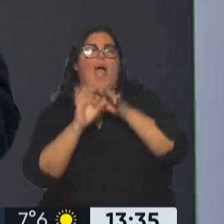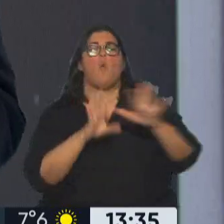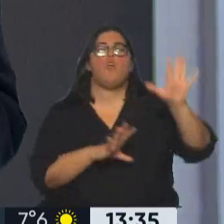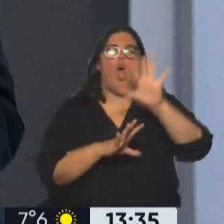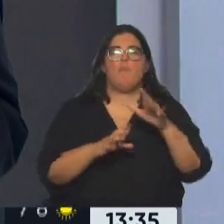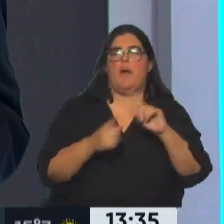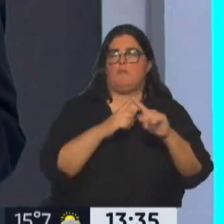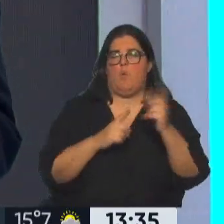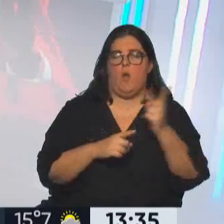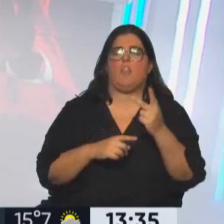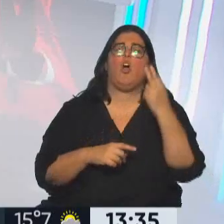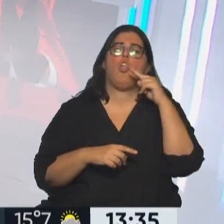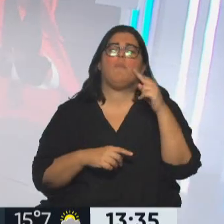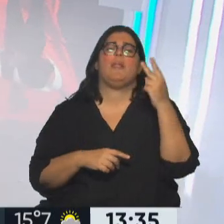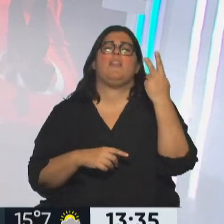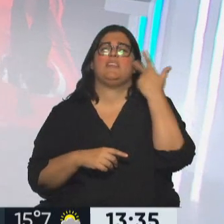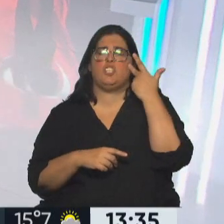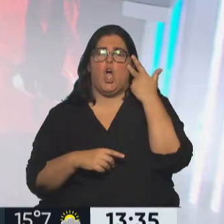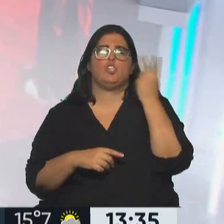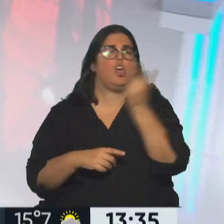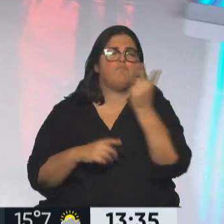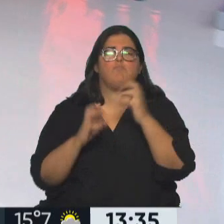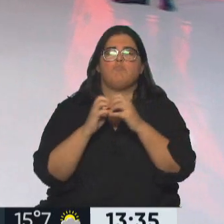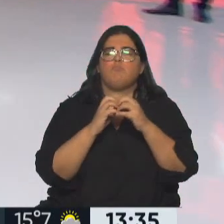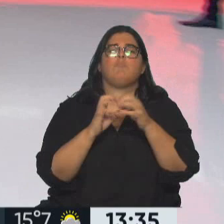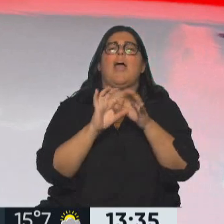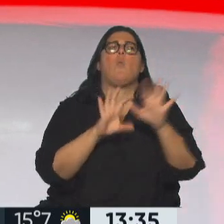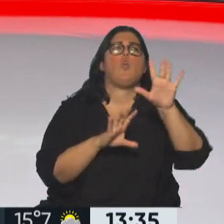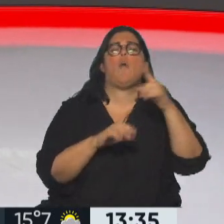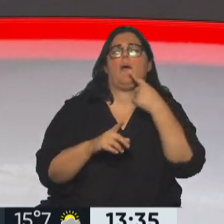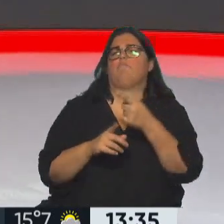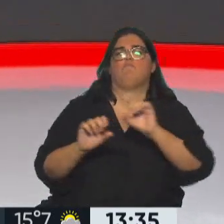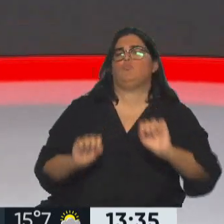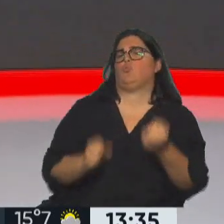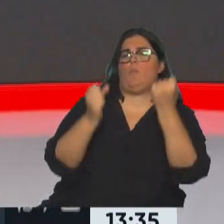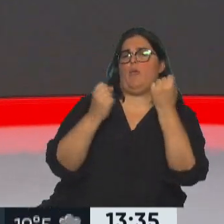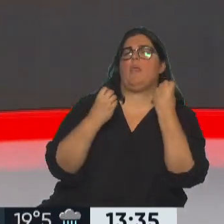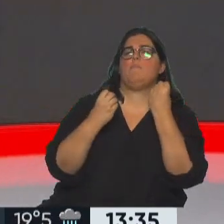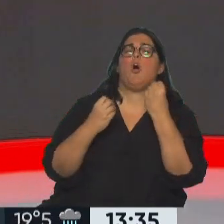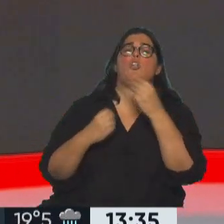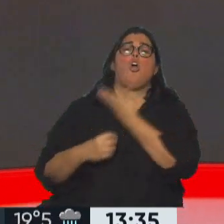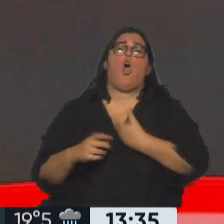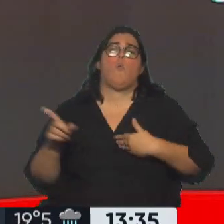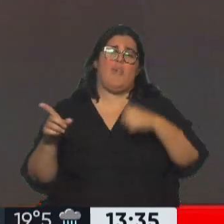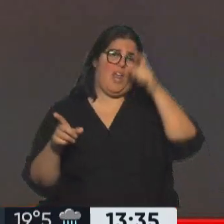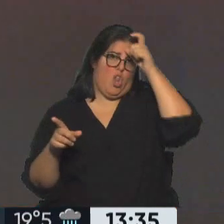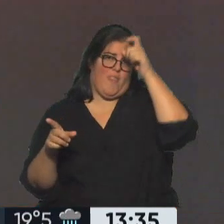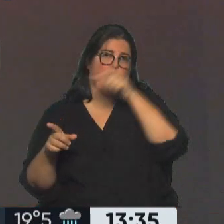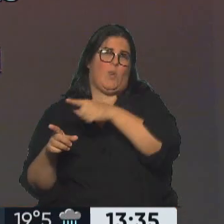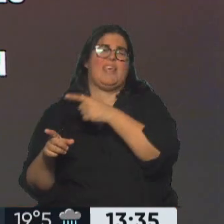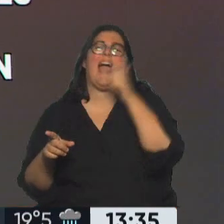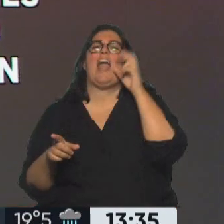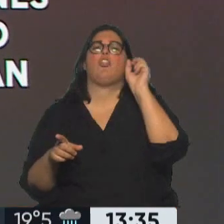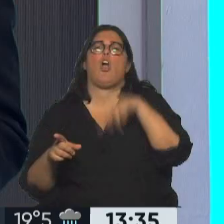Europea decide congelar las negociaciones por el retroceso en el funcionamiento democrático en el gobierno de Erdogan. Vamos a